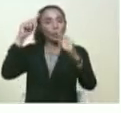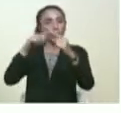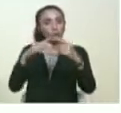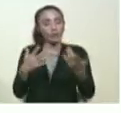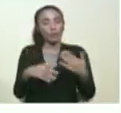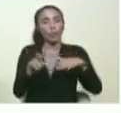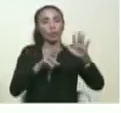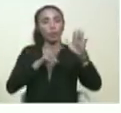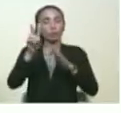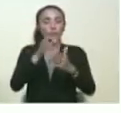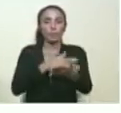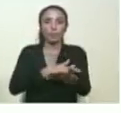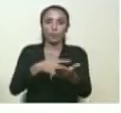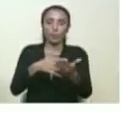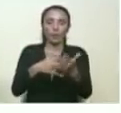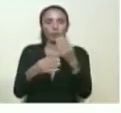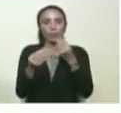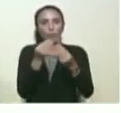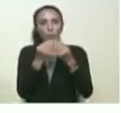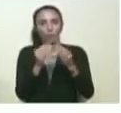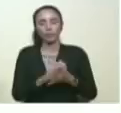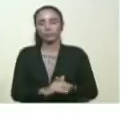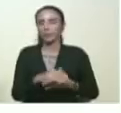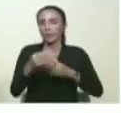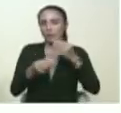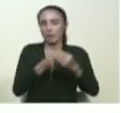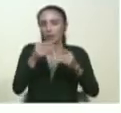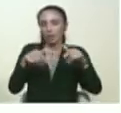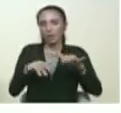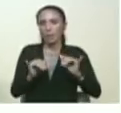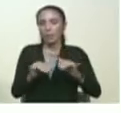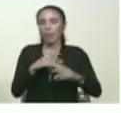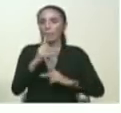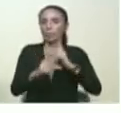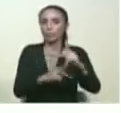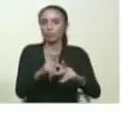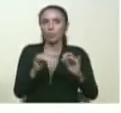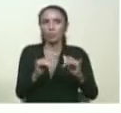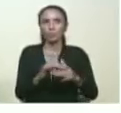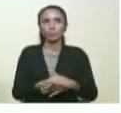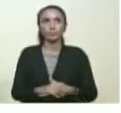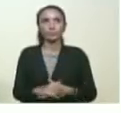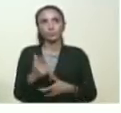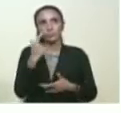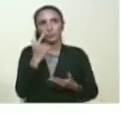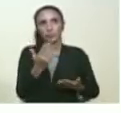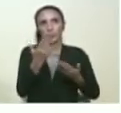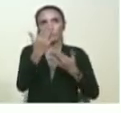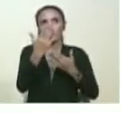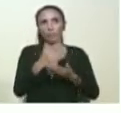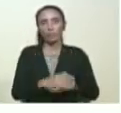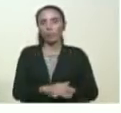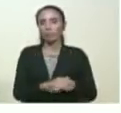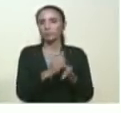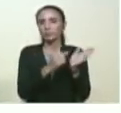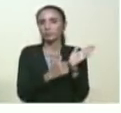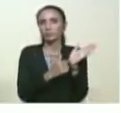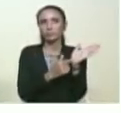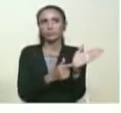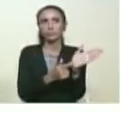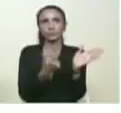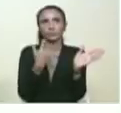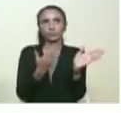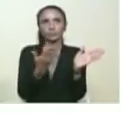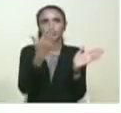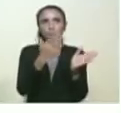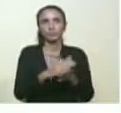12 millones de CLAP elaborados en el país. En este folleto que me entrega el compañero Luis Medina,